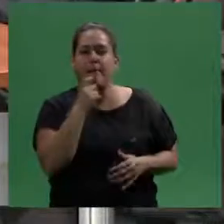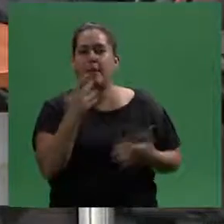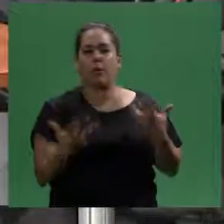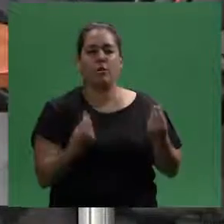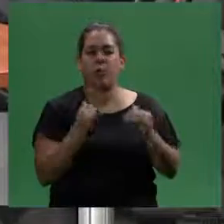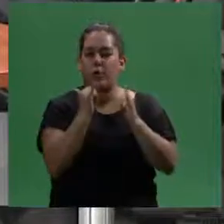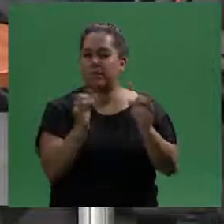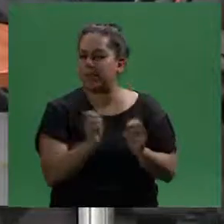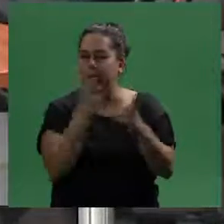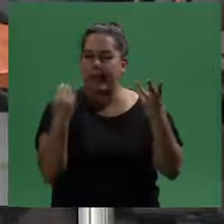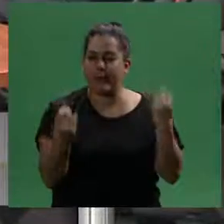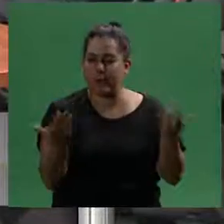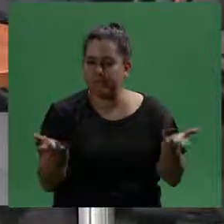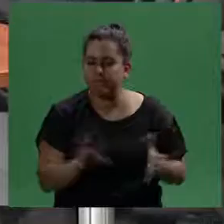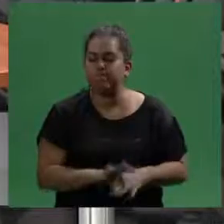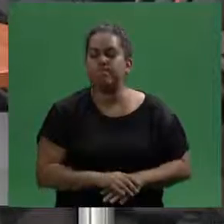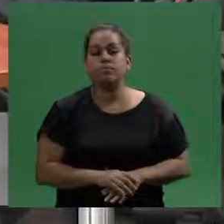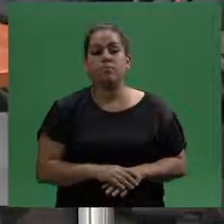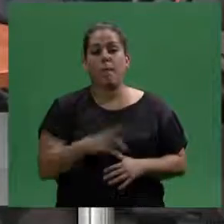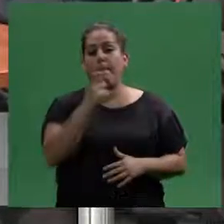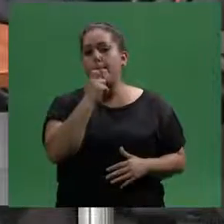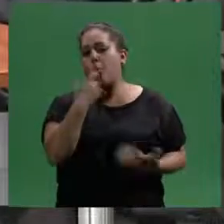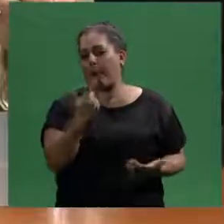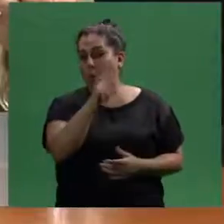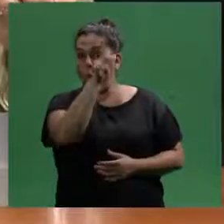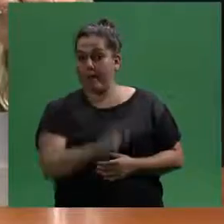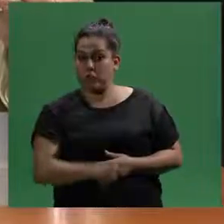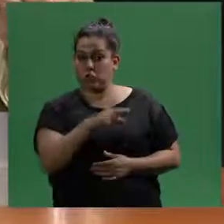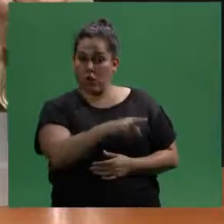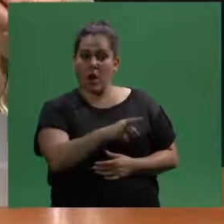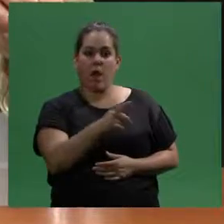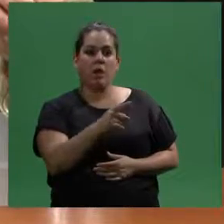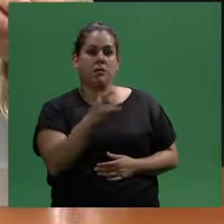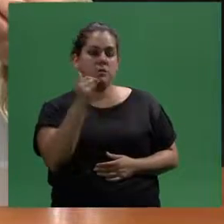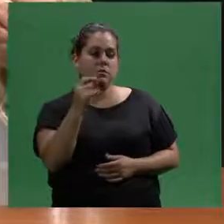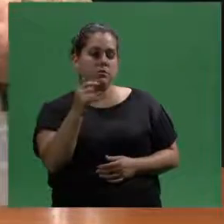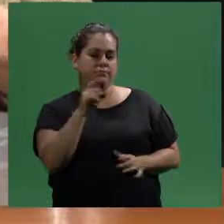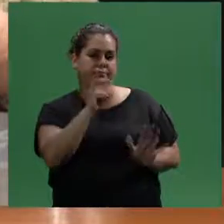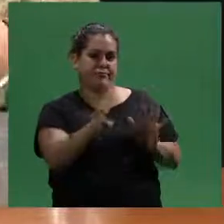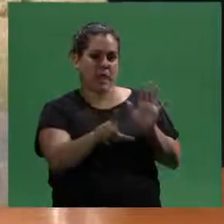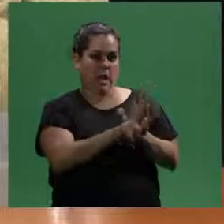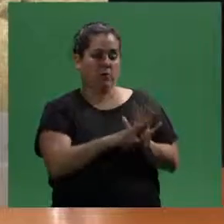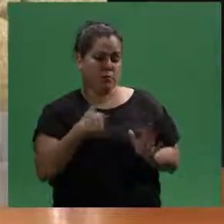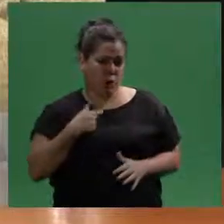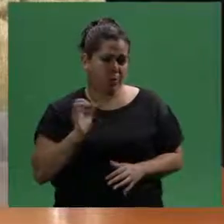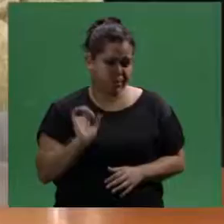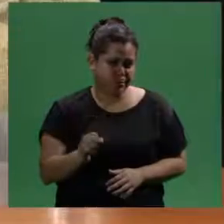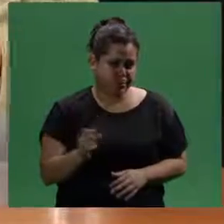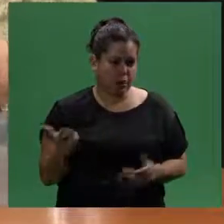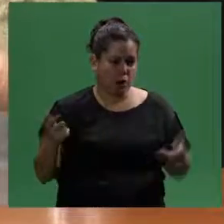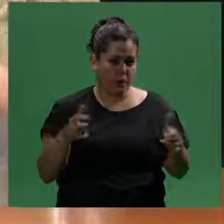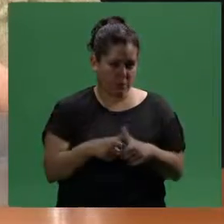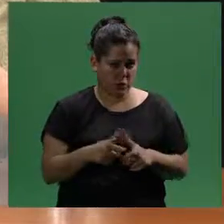ver, ¿cómo te puedo clarificarlo? El caso de una persona que tuvo por medios no lícitos, te digo porque pasó en mi